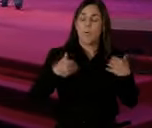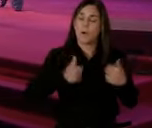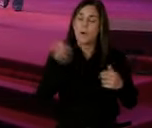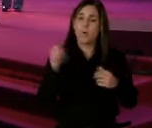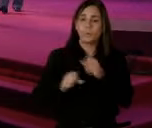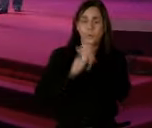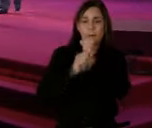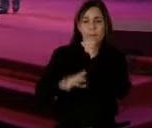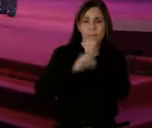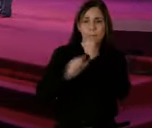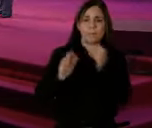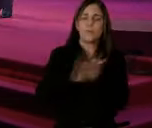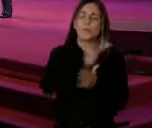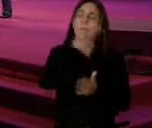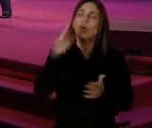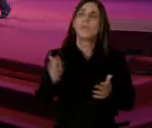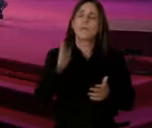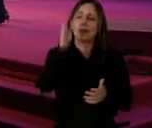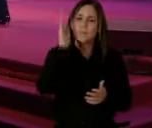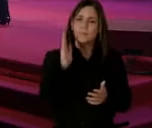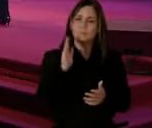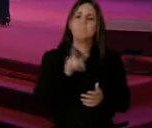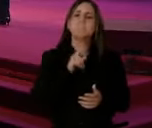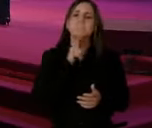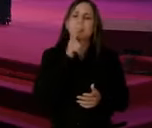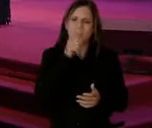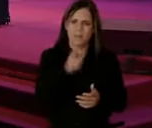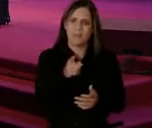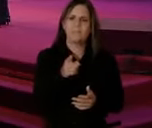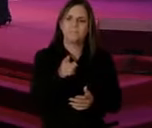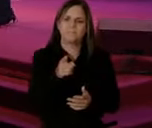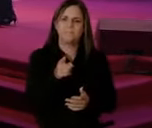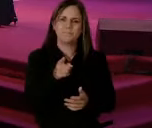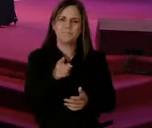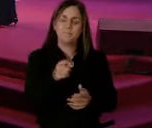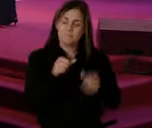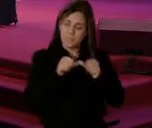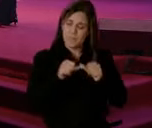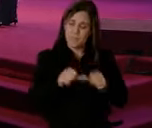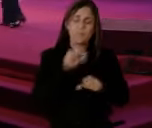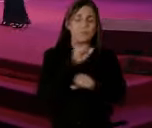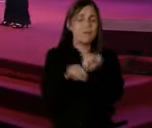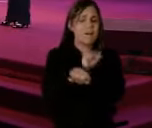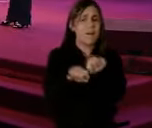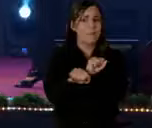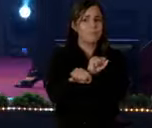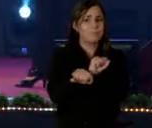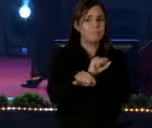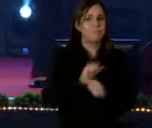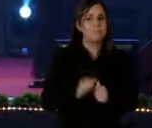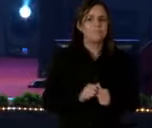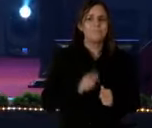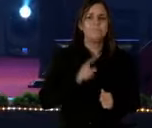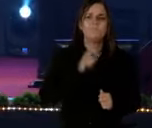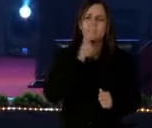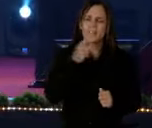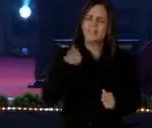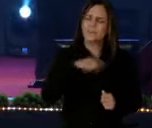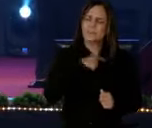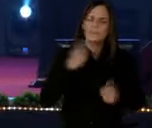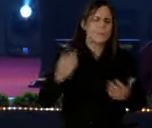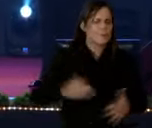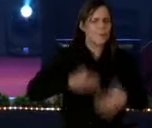Gloria a Dios. Verdaderamente que seguimos trabajando verdaderamente que estamos contentos,